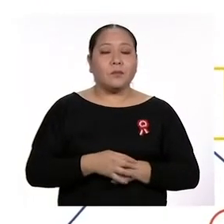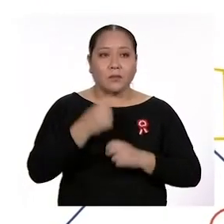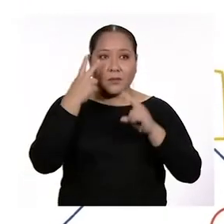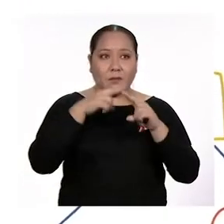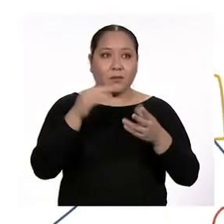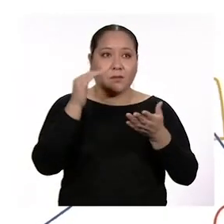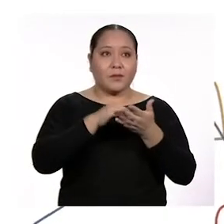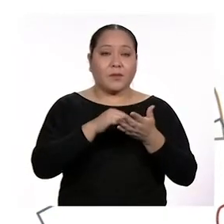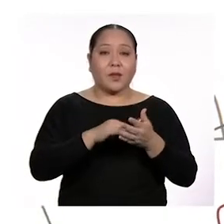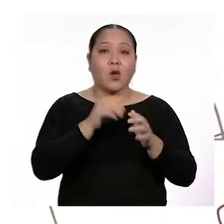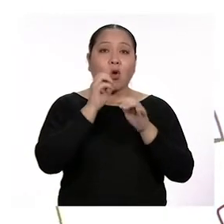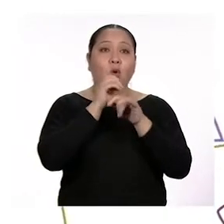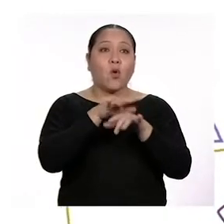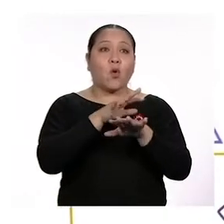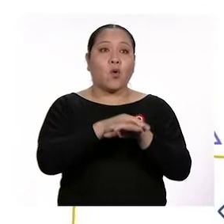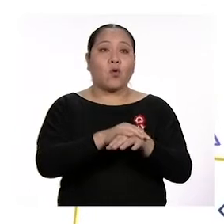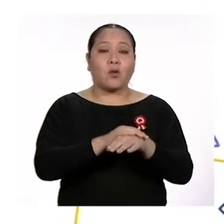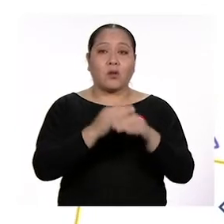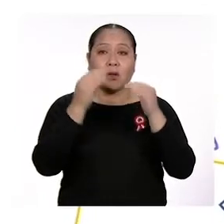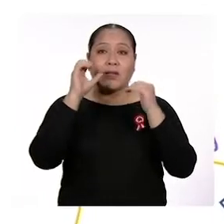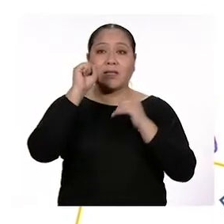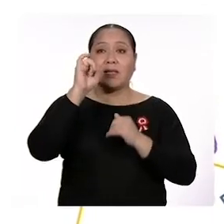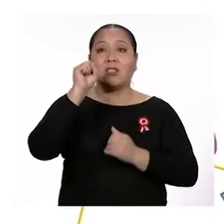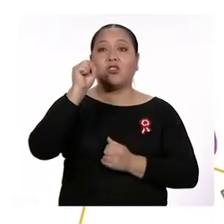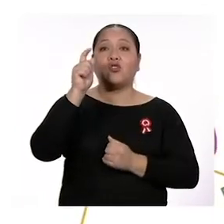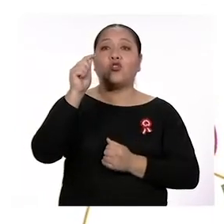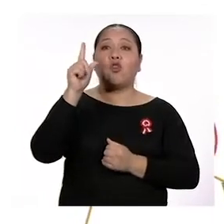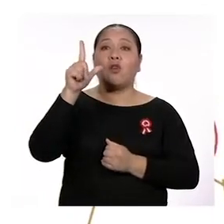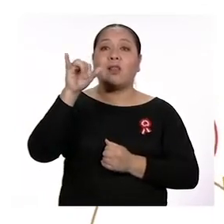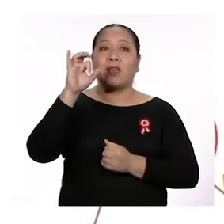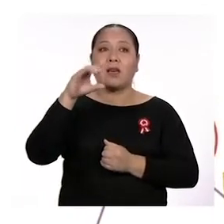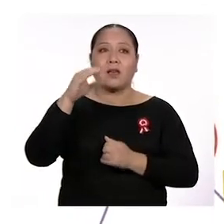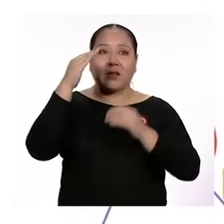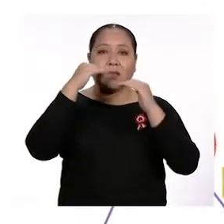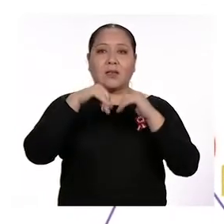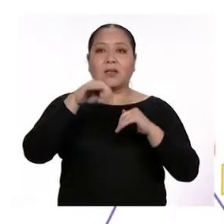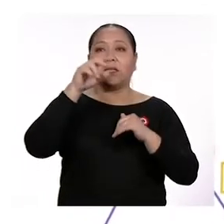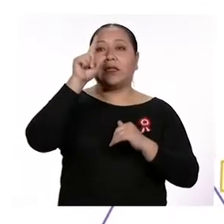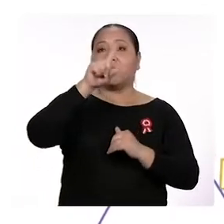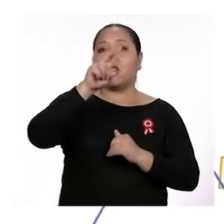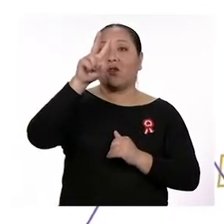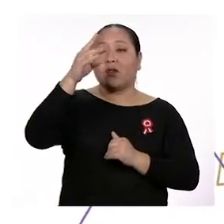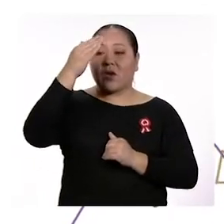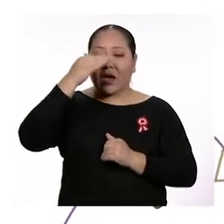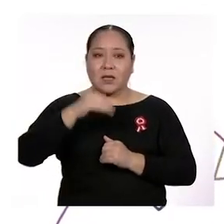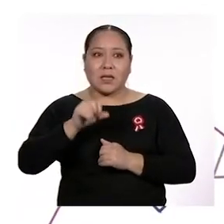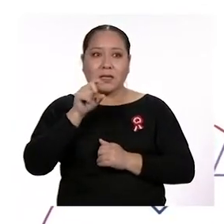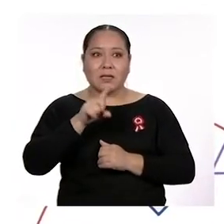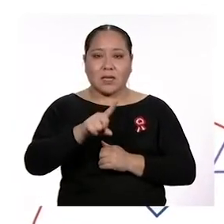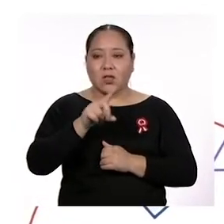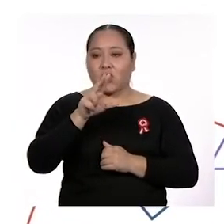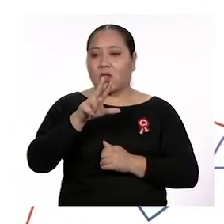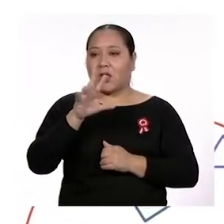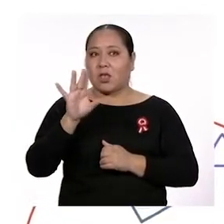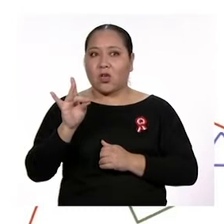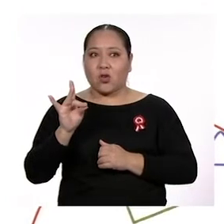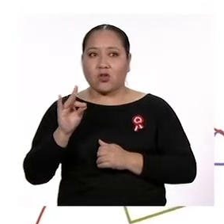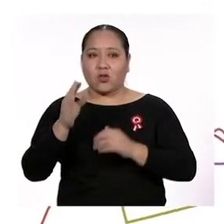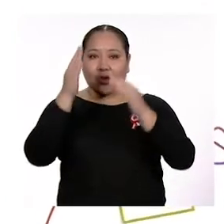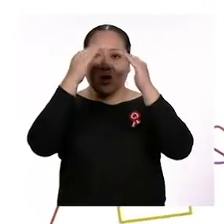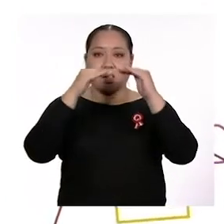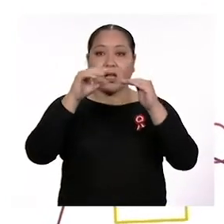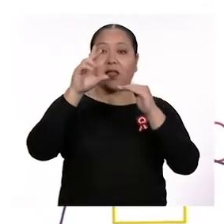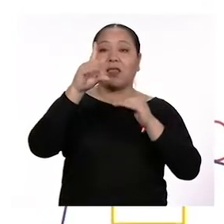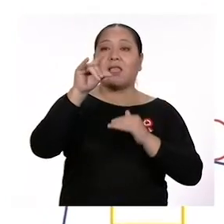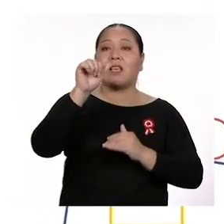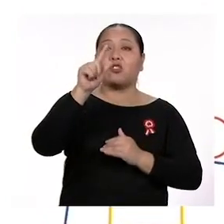nuevo. En julio, su presión sistólica varía desde 122 hasta 138 y su presión diastólica